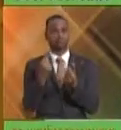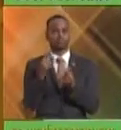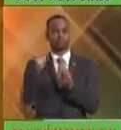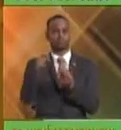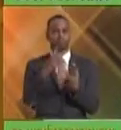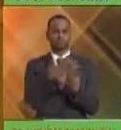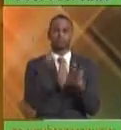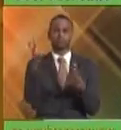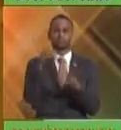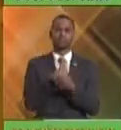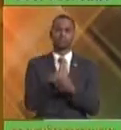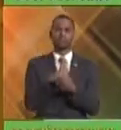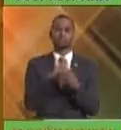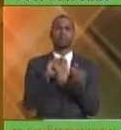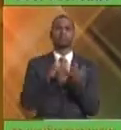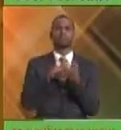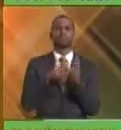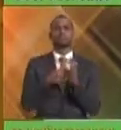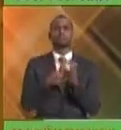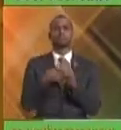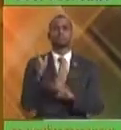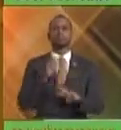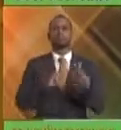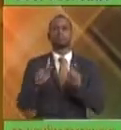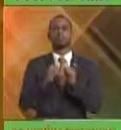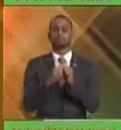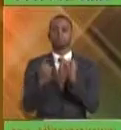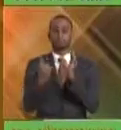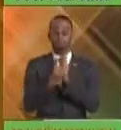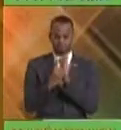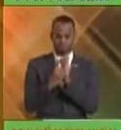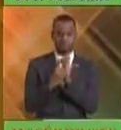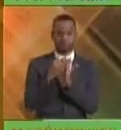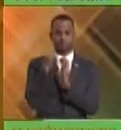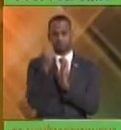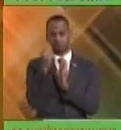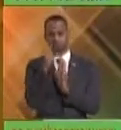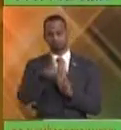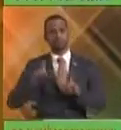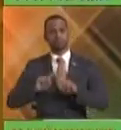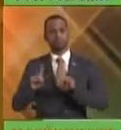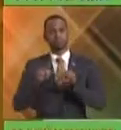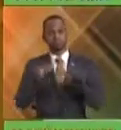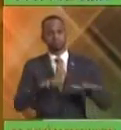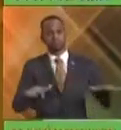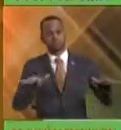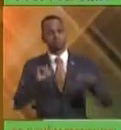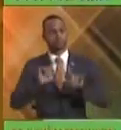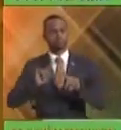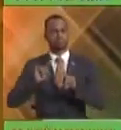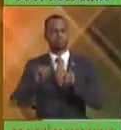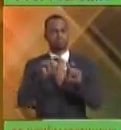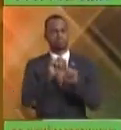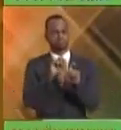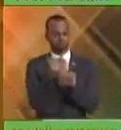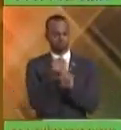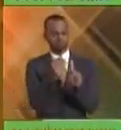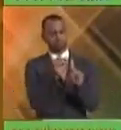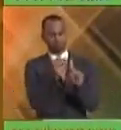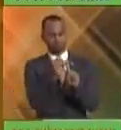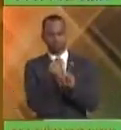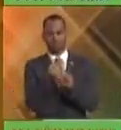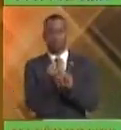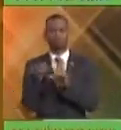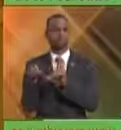inclusión e inclusión se refiere a que las personas con discapacidad puedan participar en los diversos sectores en igual de condiciones de las demás personas